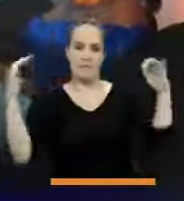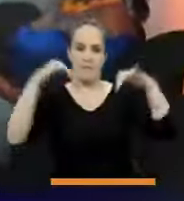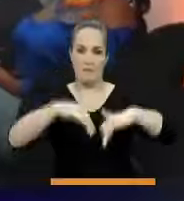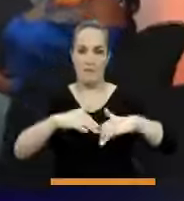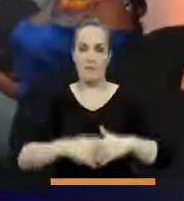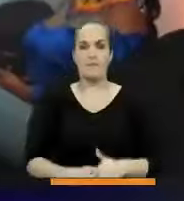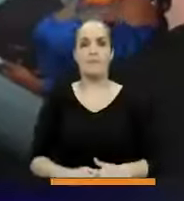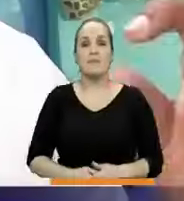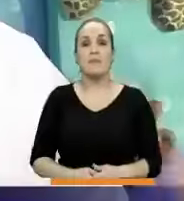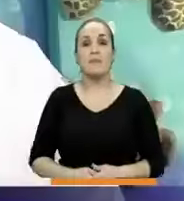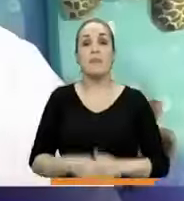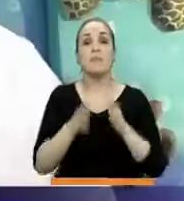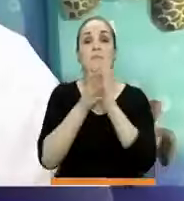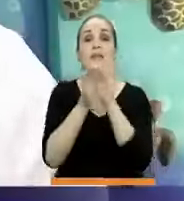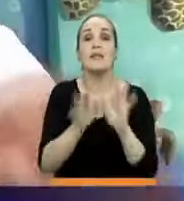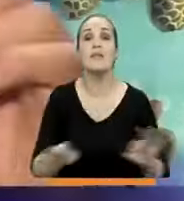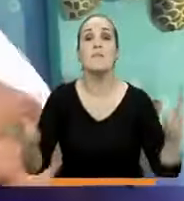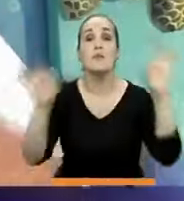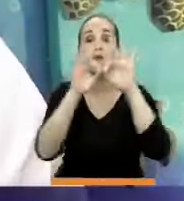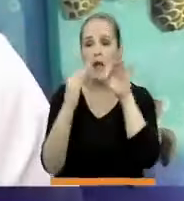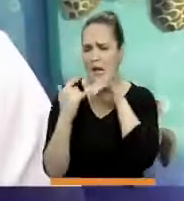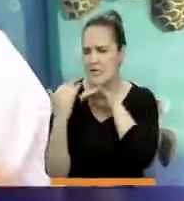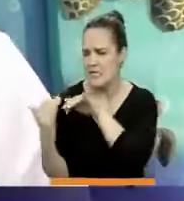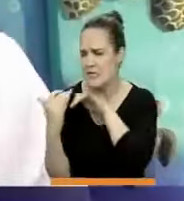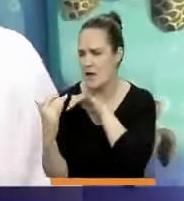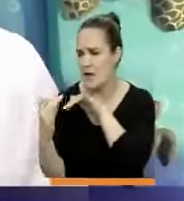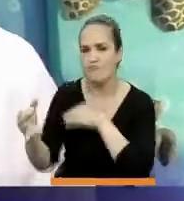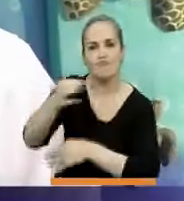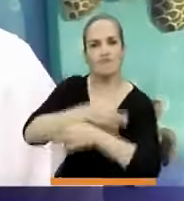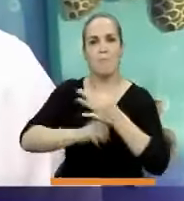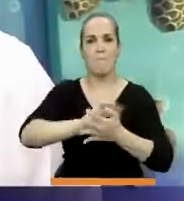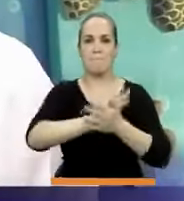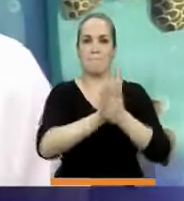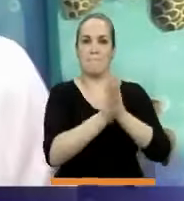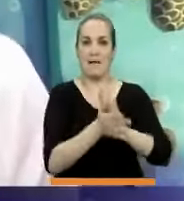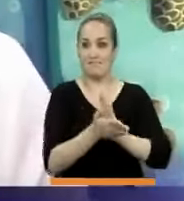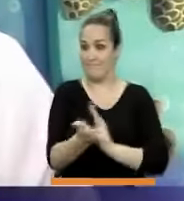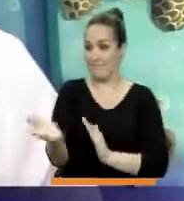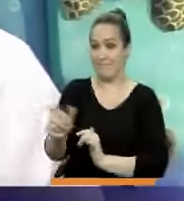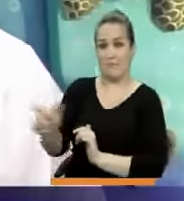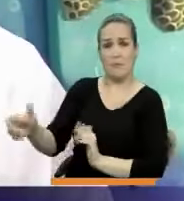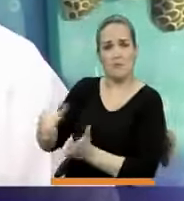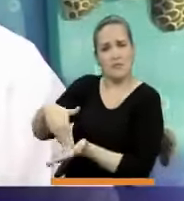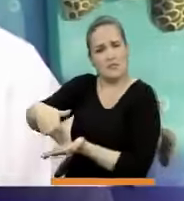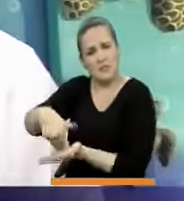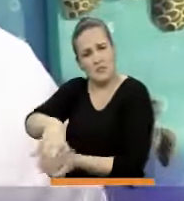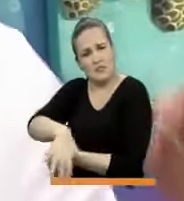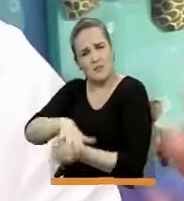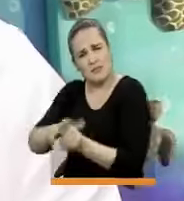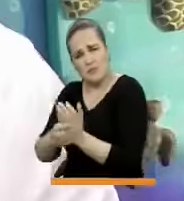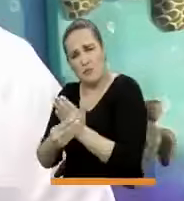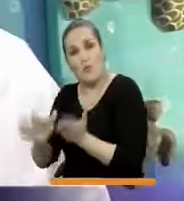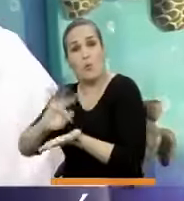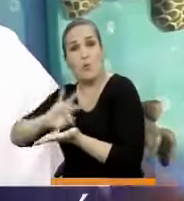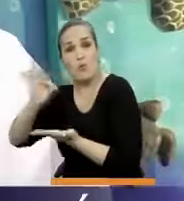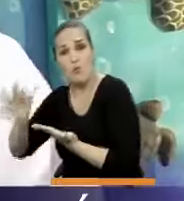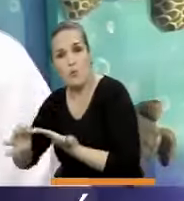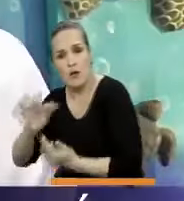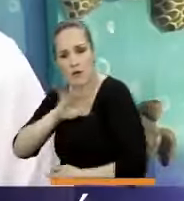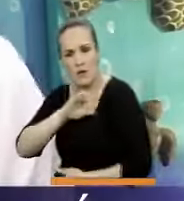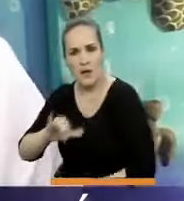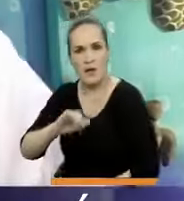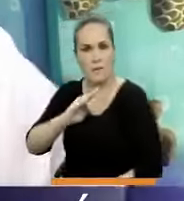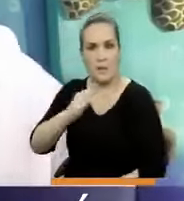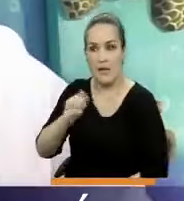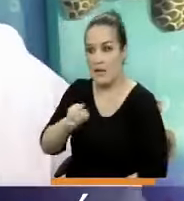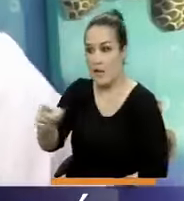Lo más importante es cambiar la guerra por la paz. Eso es lo que hacemos, muchachos vulnerables del territorio como Tumaco, Cali,